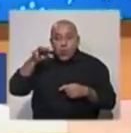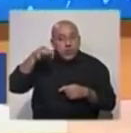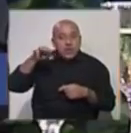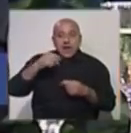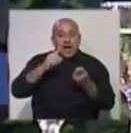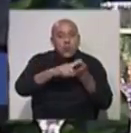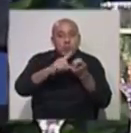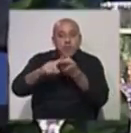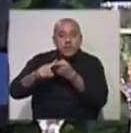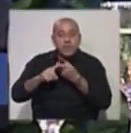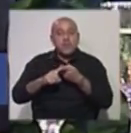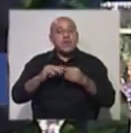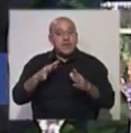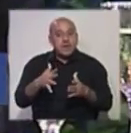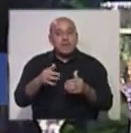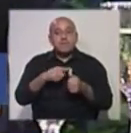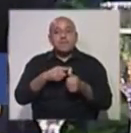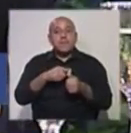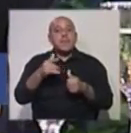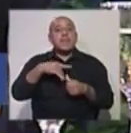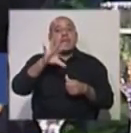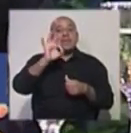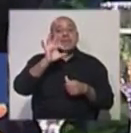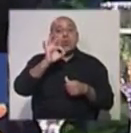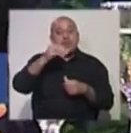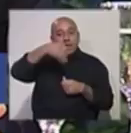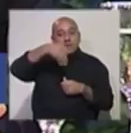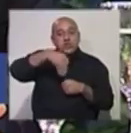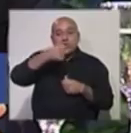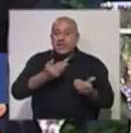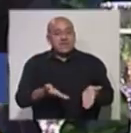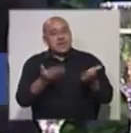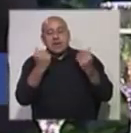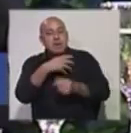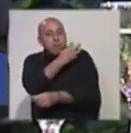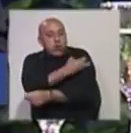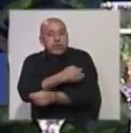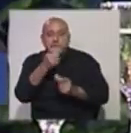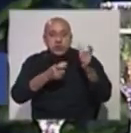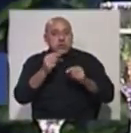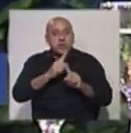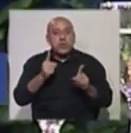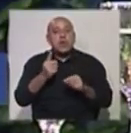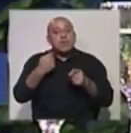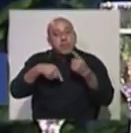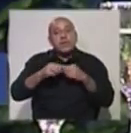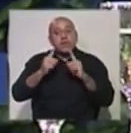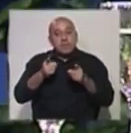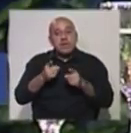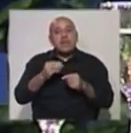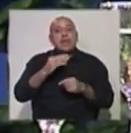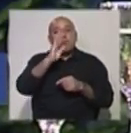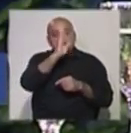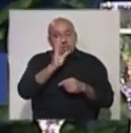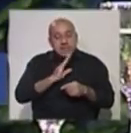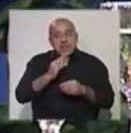fue, por un lado, sacar 50 millones de pobres de la pobreza, pero al mismo tiempo insertar a Brasil en el mundo